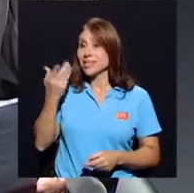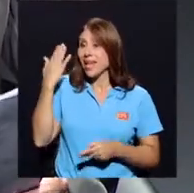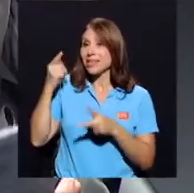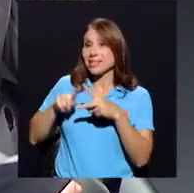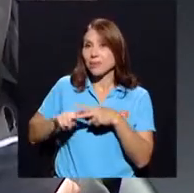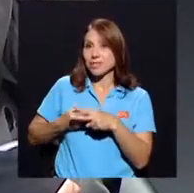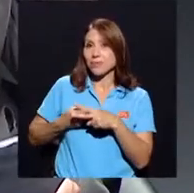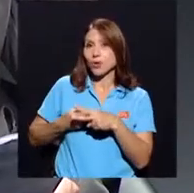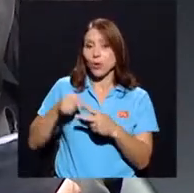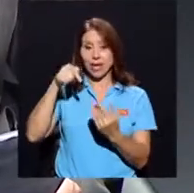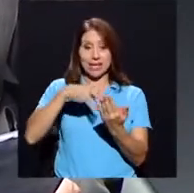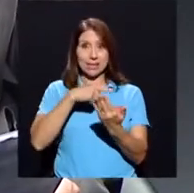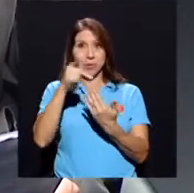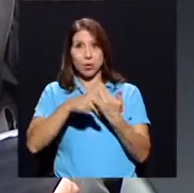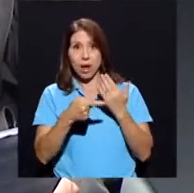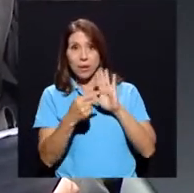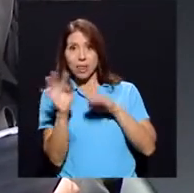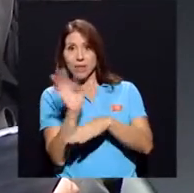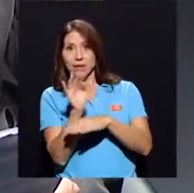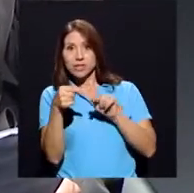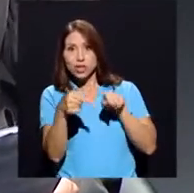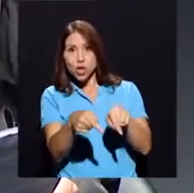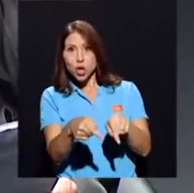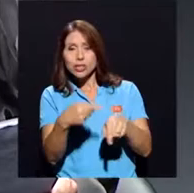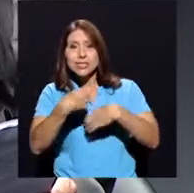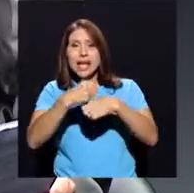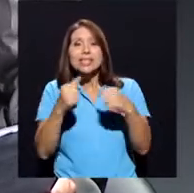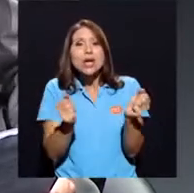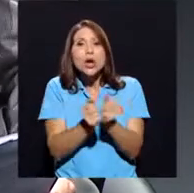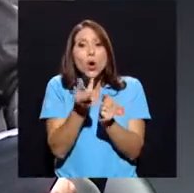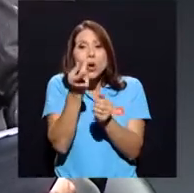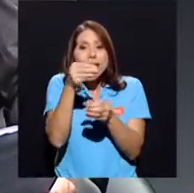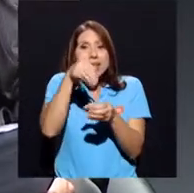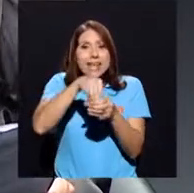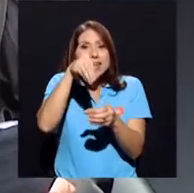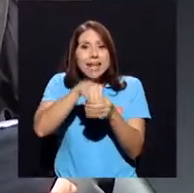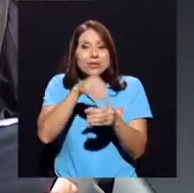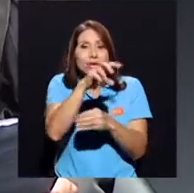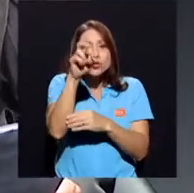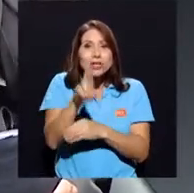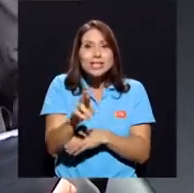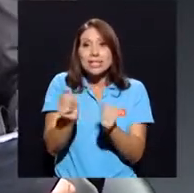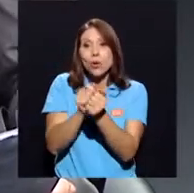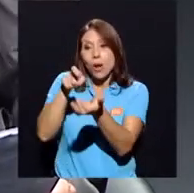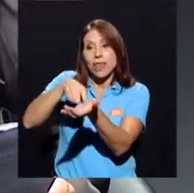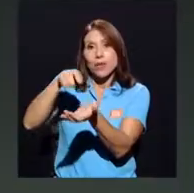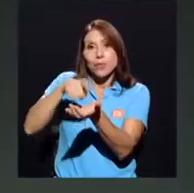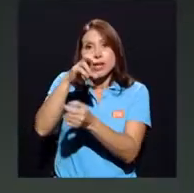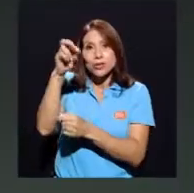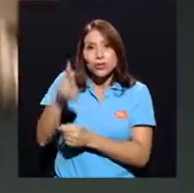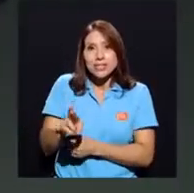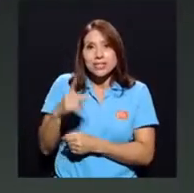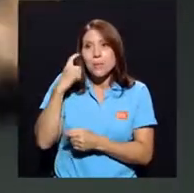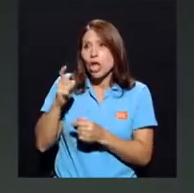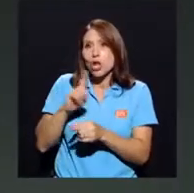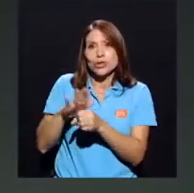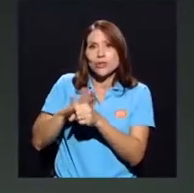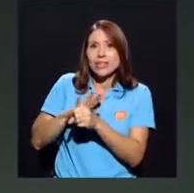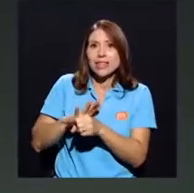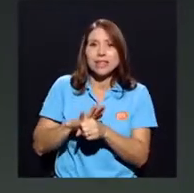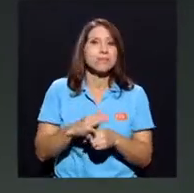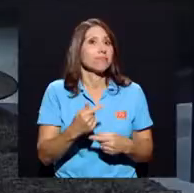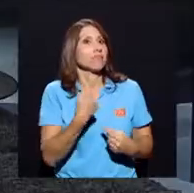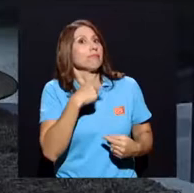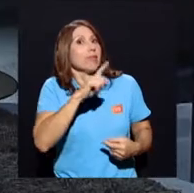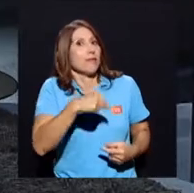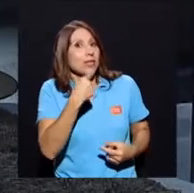financiado con los ingresos de los costarricenses y con la deuda de los costarricenses porque no alcanza toda la rueda trasera decirlo desde ahí